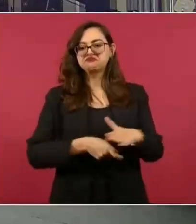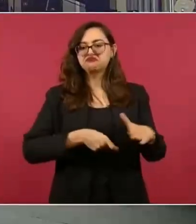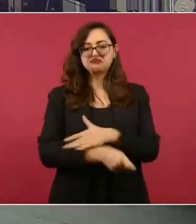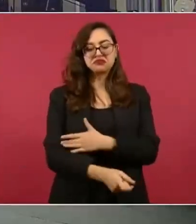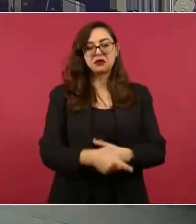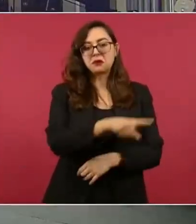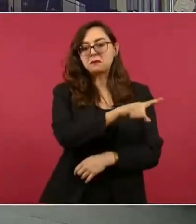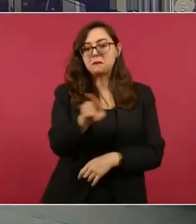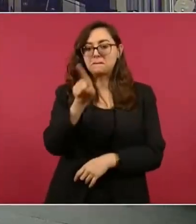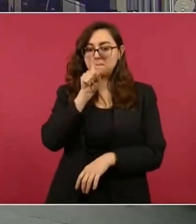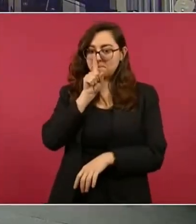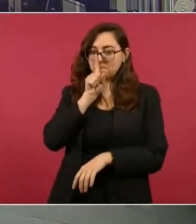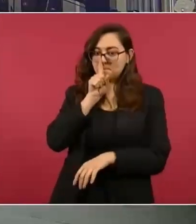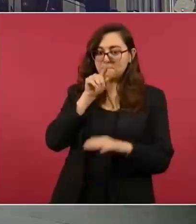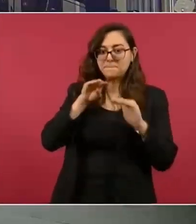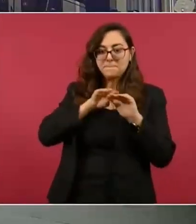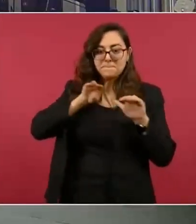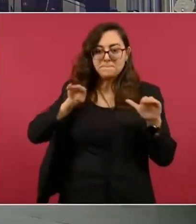subordinados.